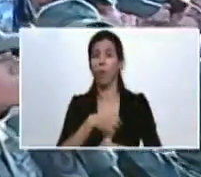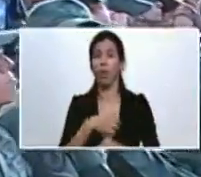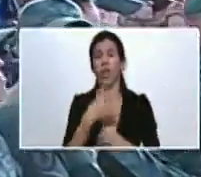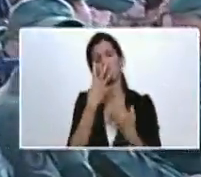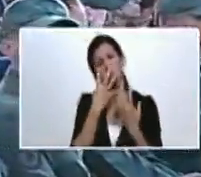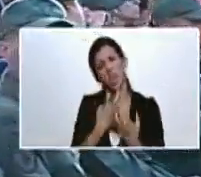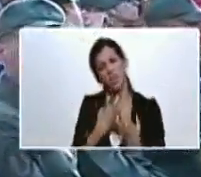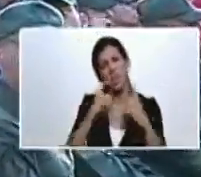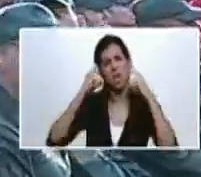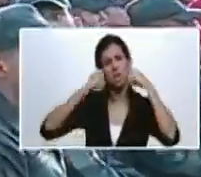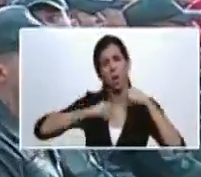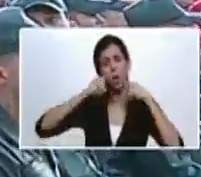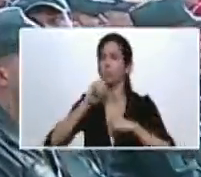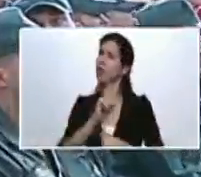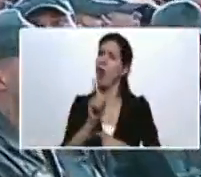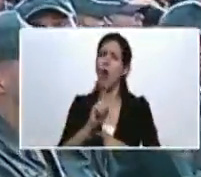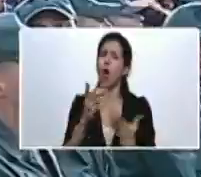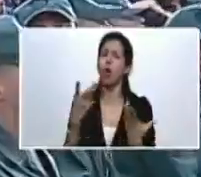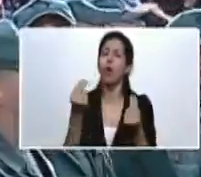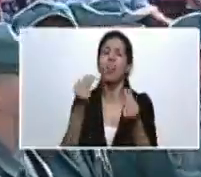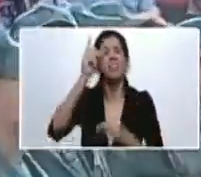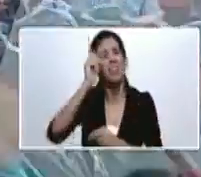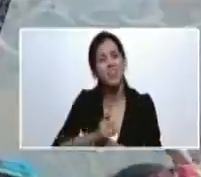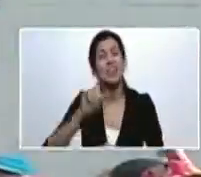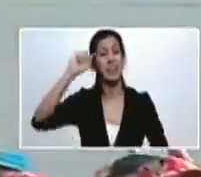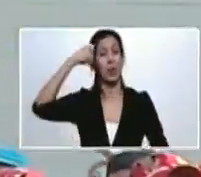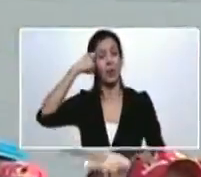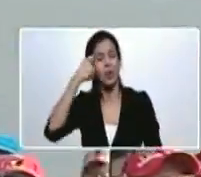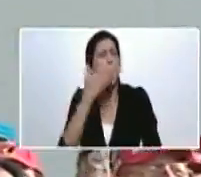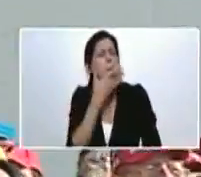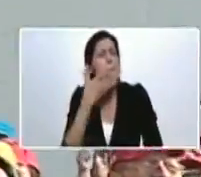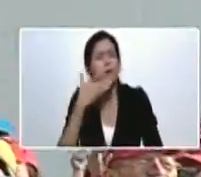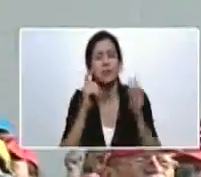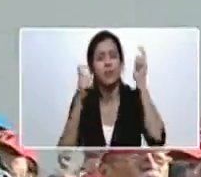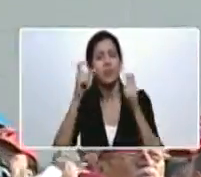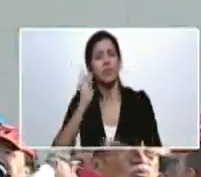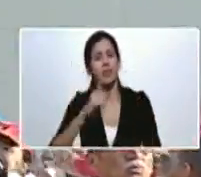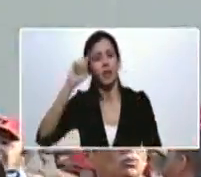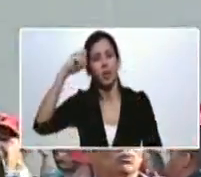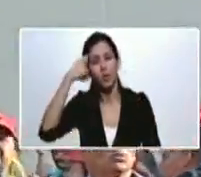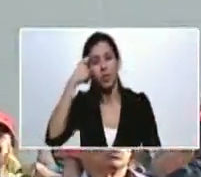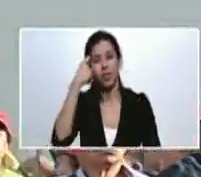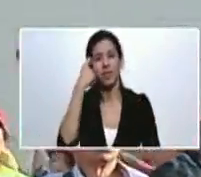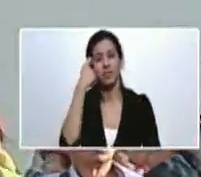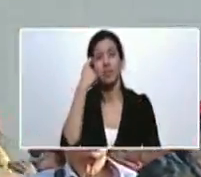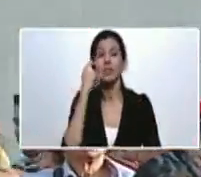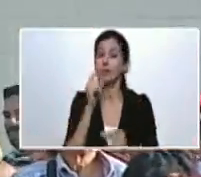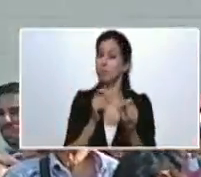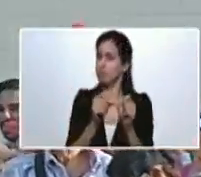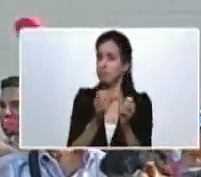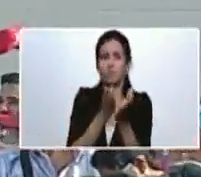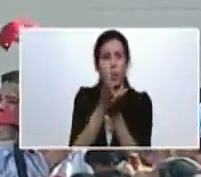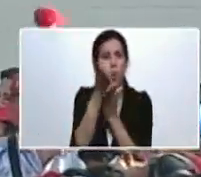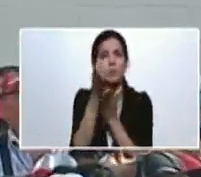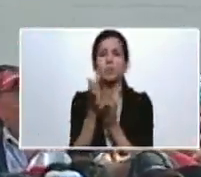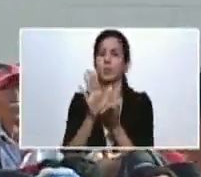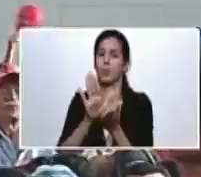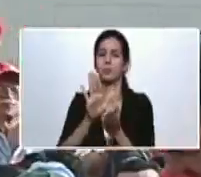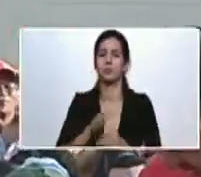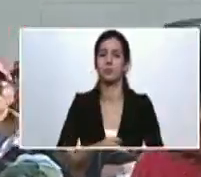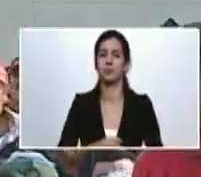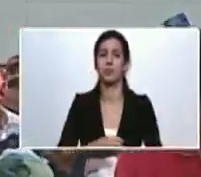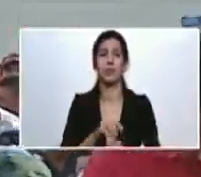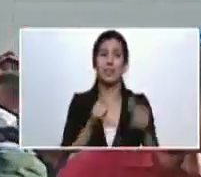o la tristeza, sino un momento para recordar lo mejor de Hugo Chávez y seguir el camino que él